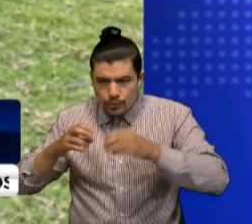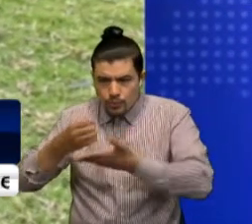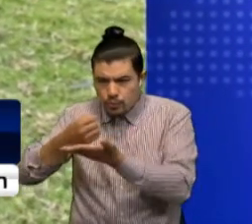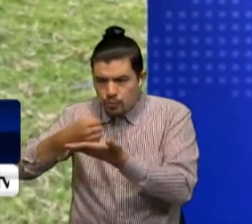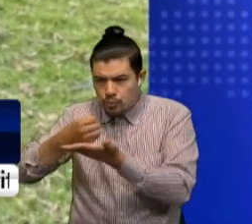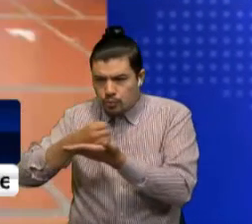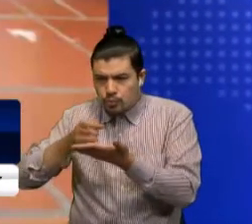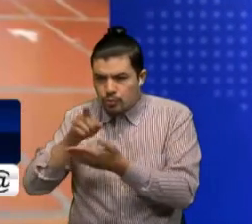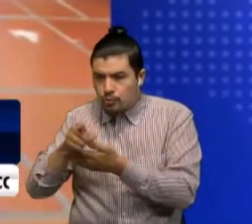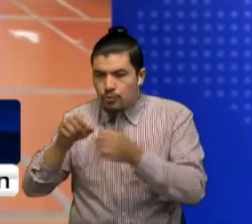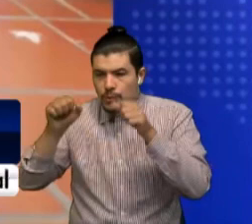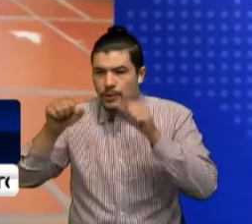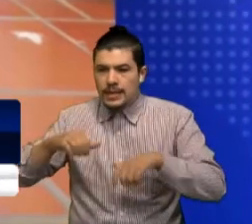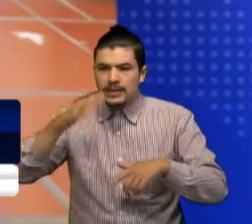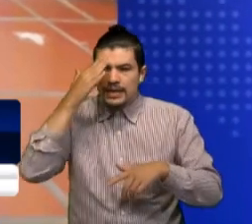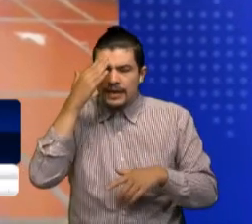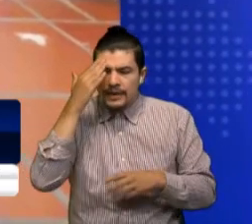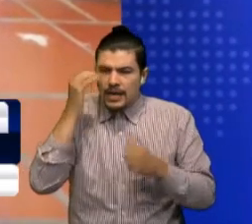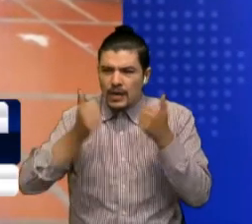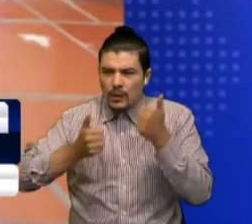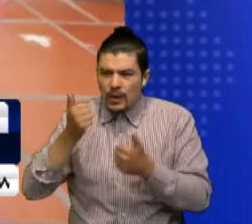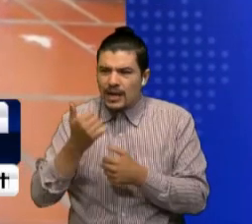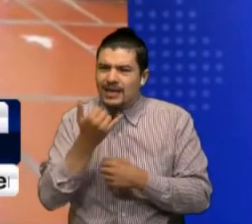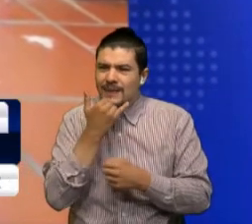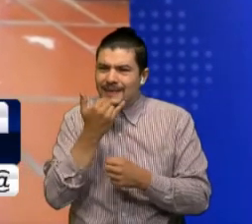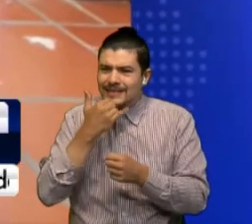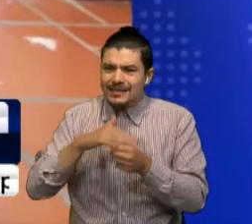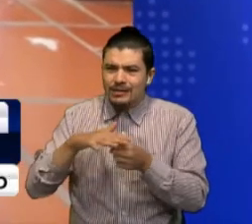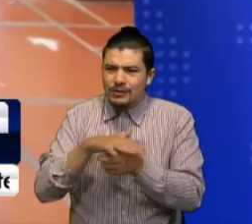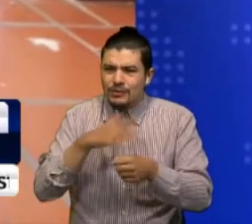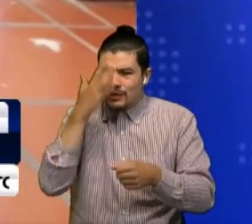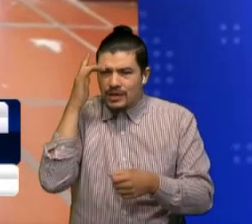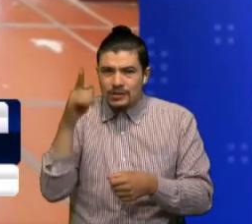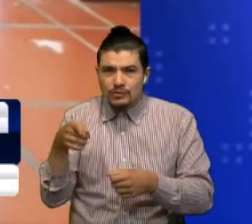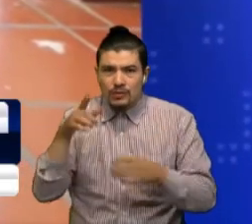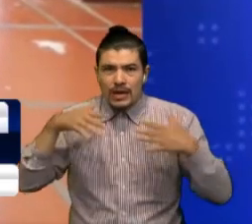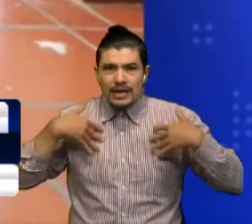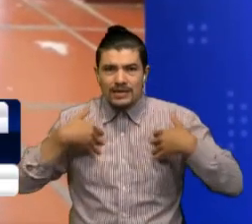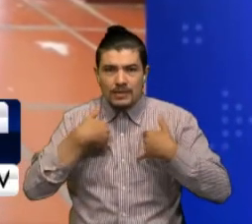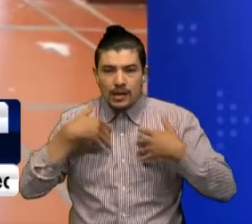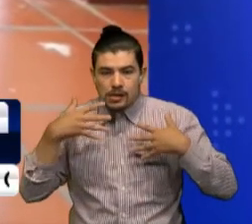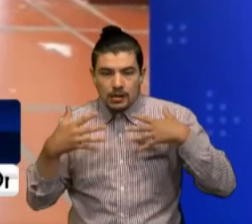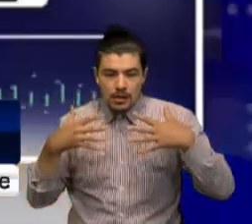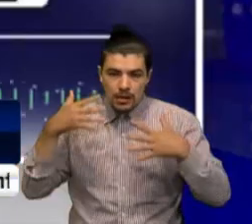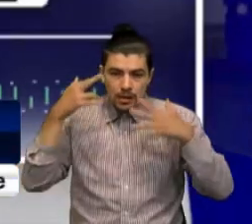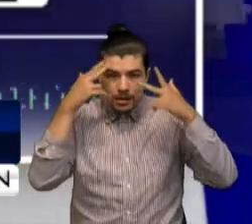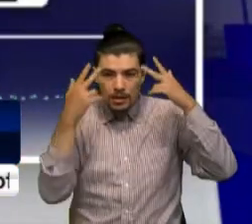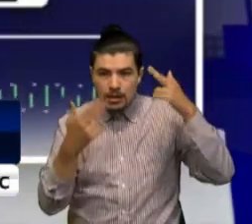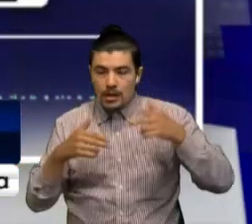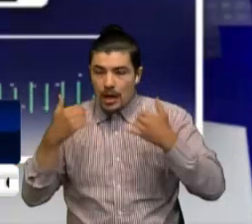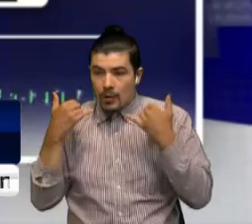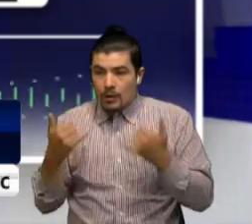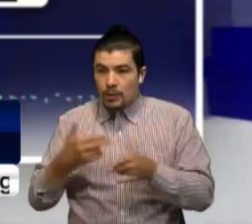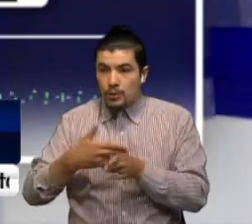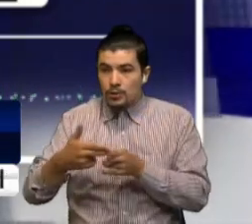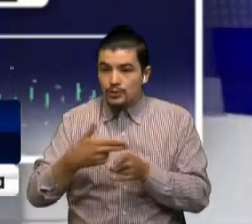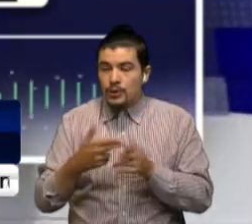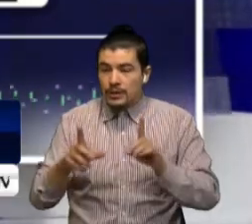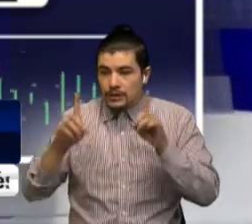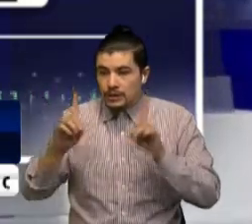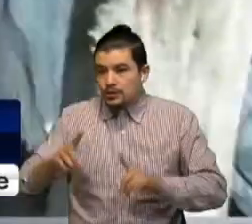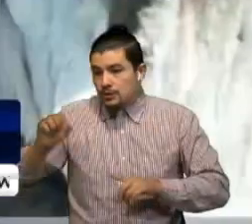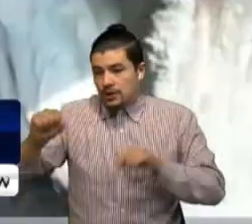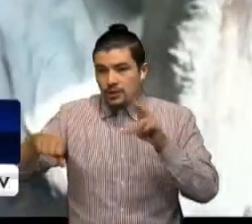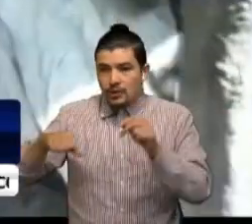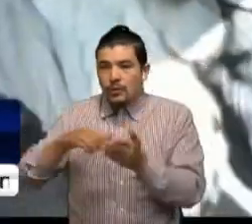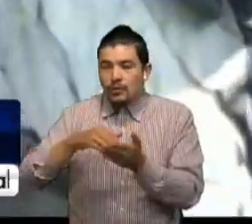para poder establecer cuál es la situación y tomar una determinación de si se pueden liberar o no